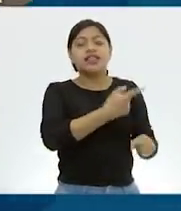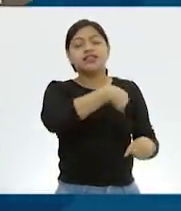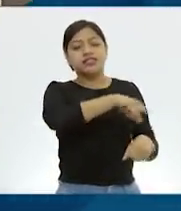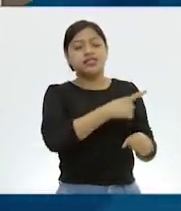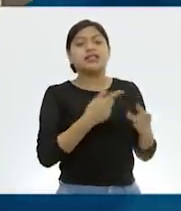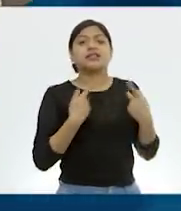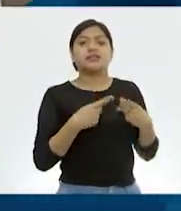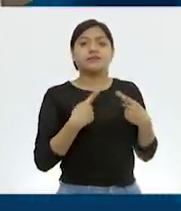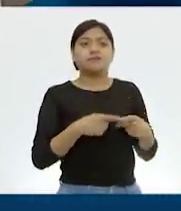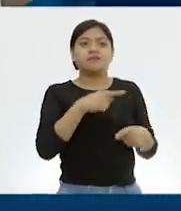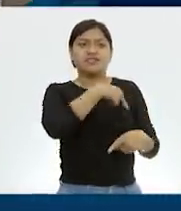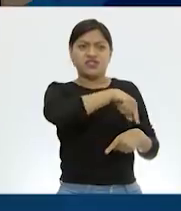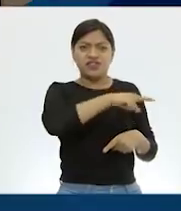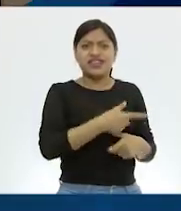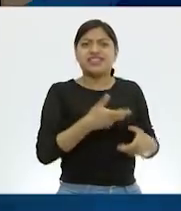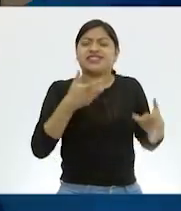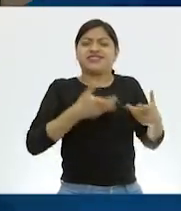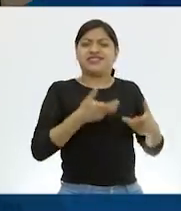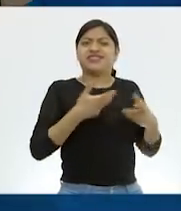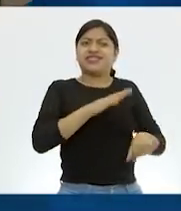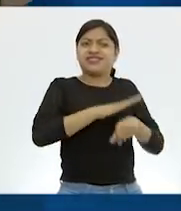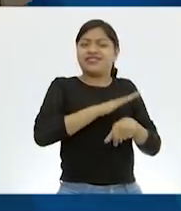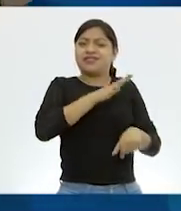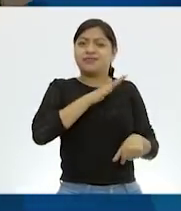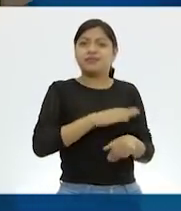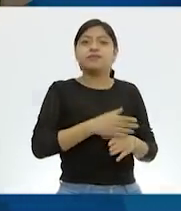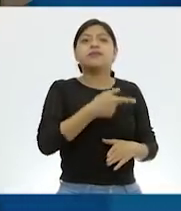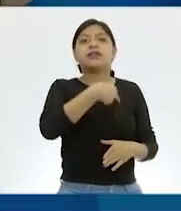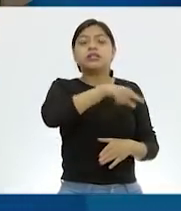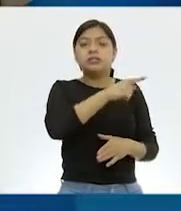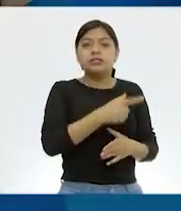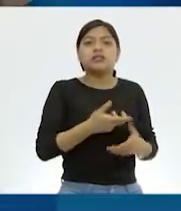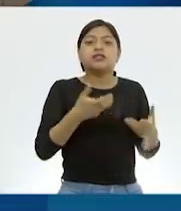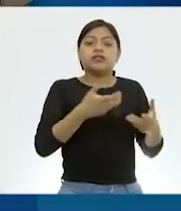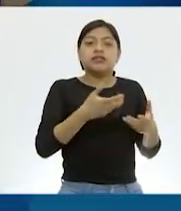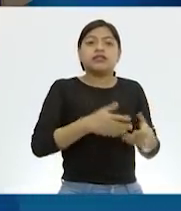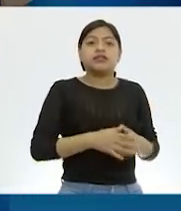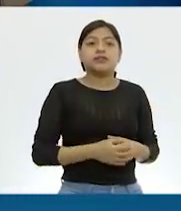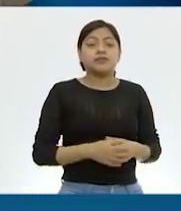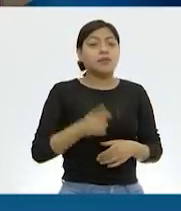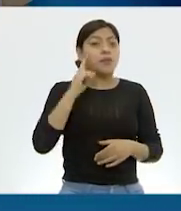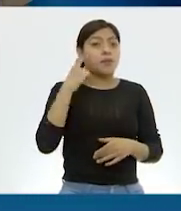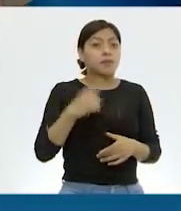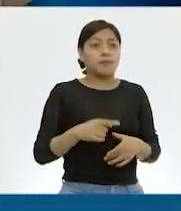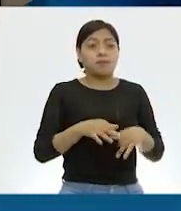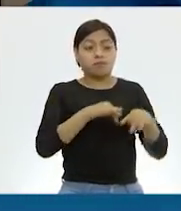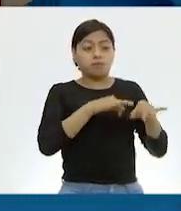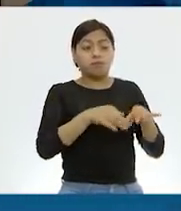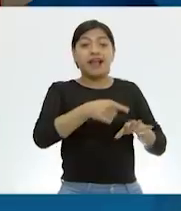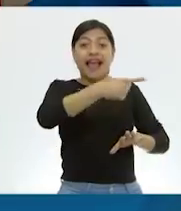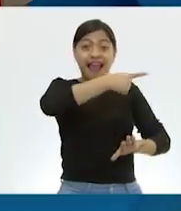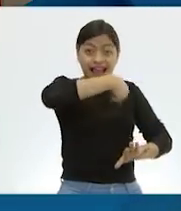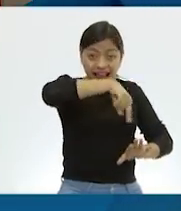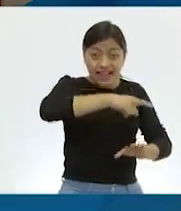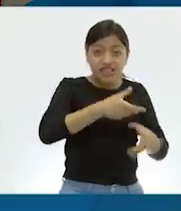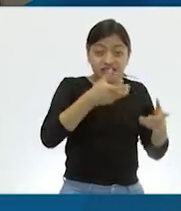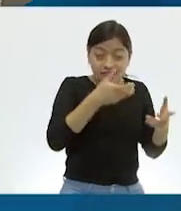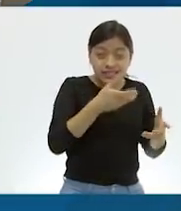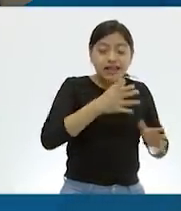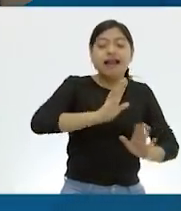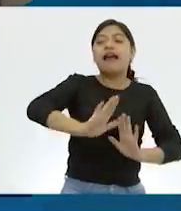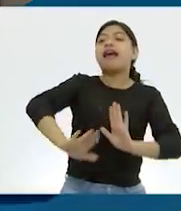sus formas de desarrollo, particularmente sus formas de consumo, lo que está exagerando en la manera en que